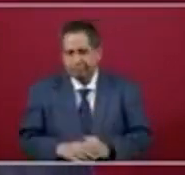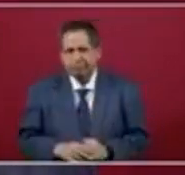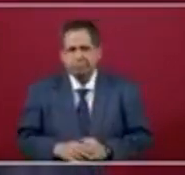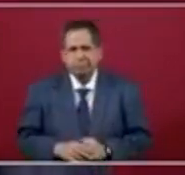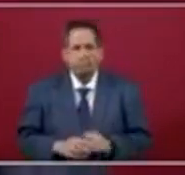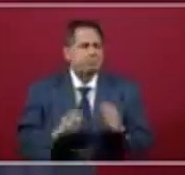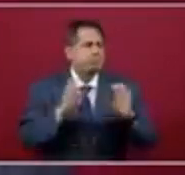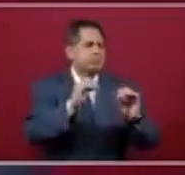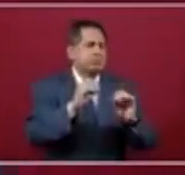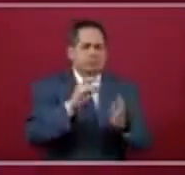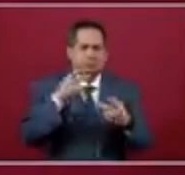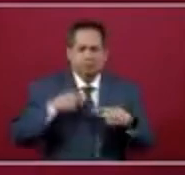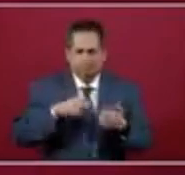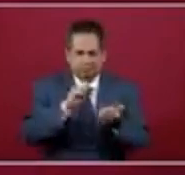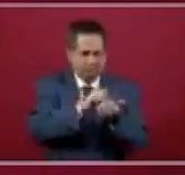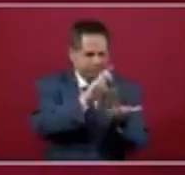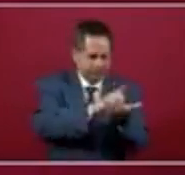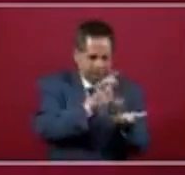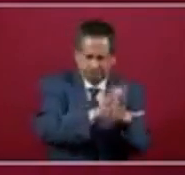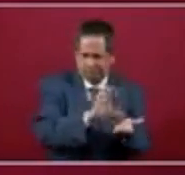o con discapacidad,